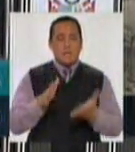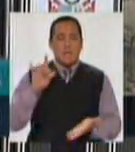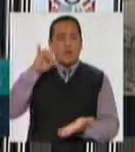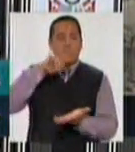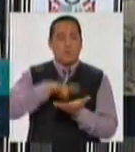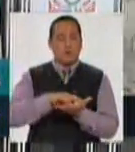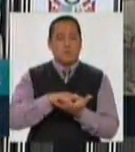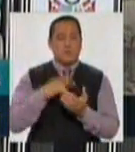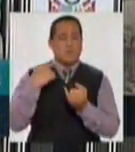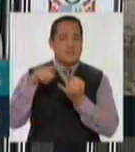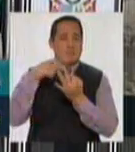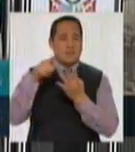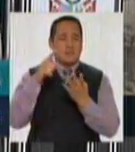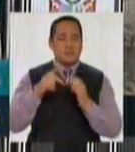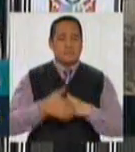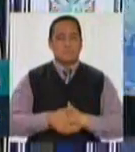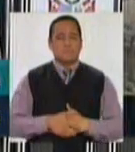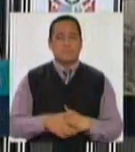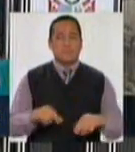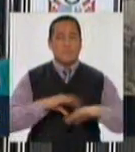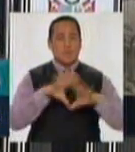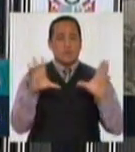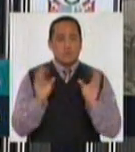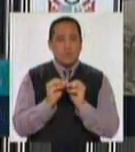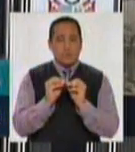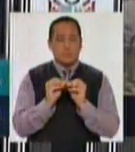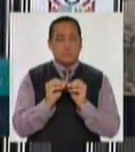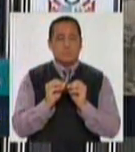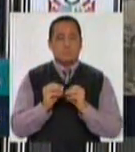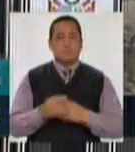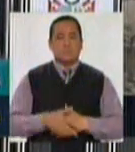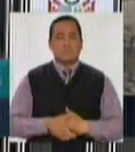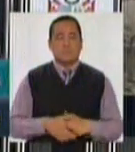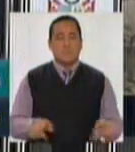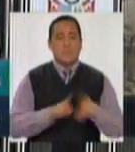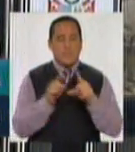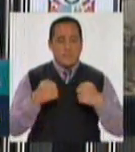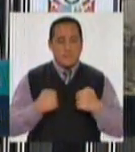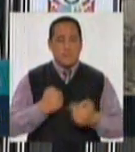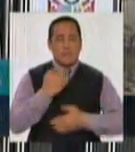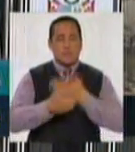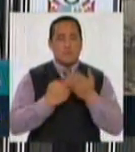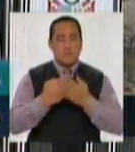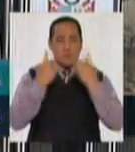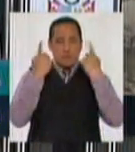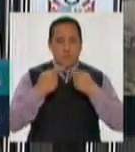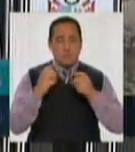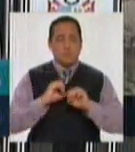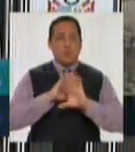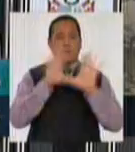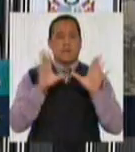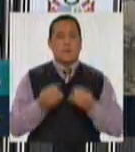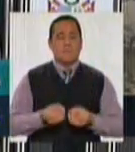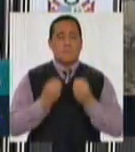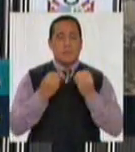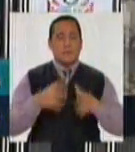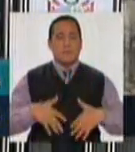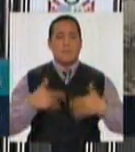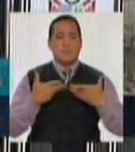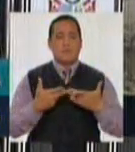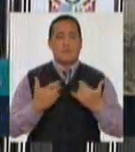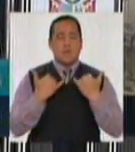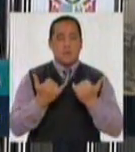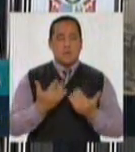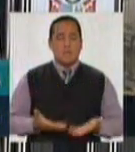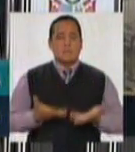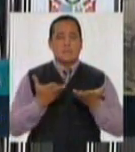aeropuertos, entre otros. Y en todos ellos estamos poniendo reglas claras a fin de que puedan